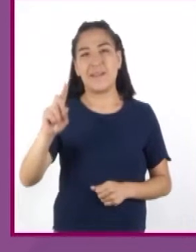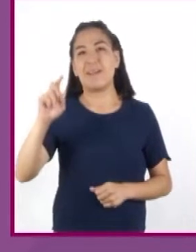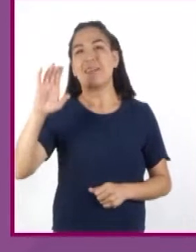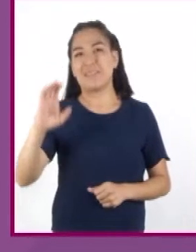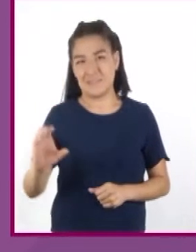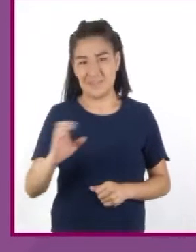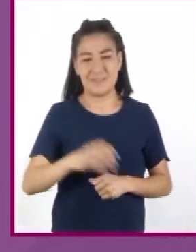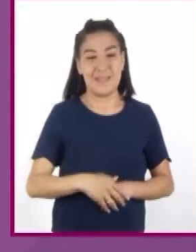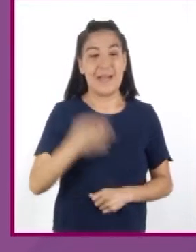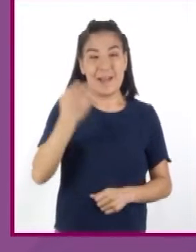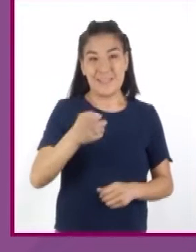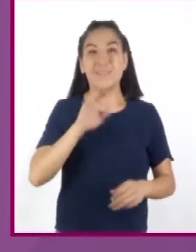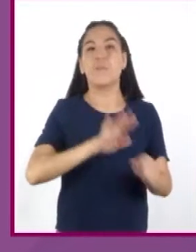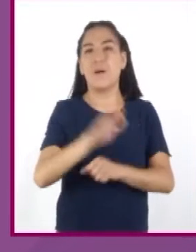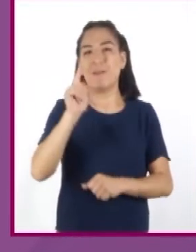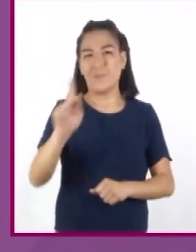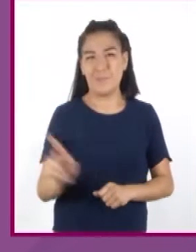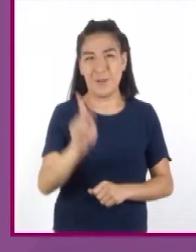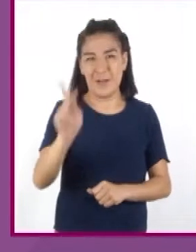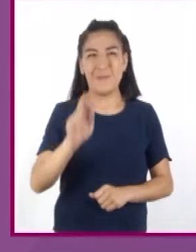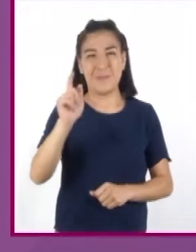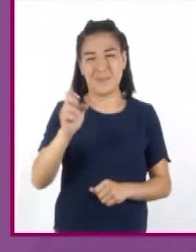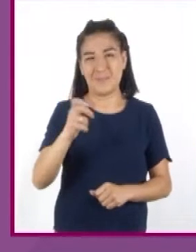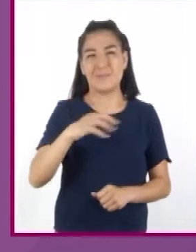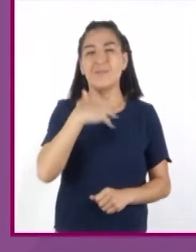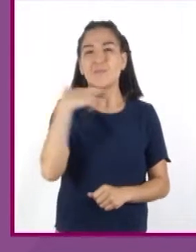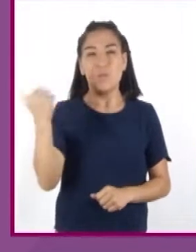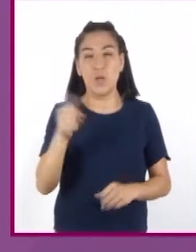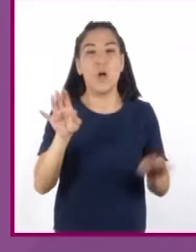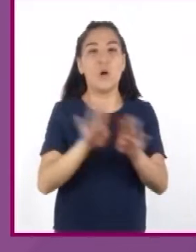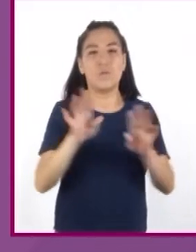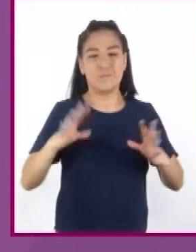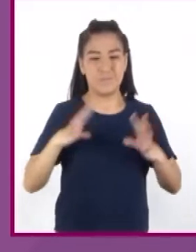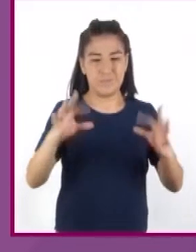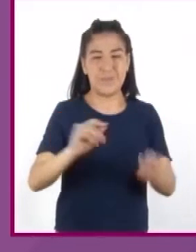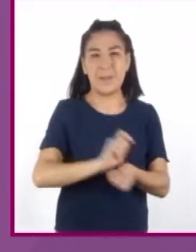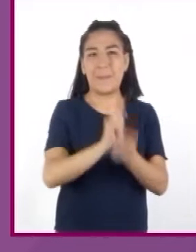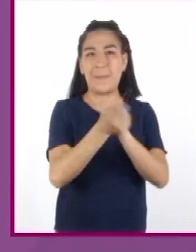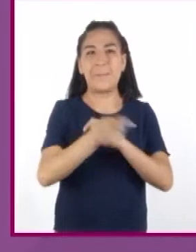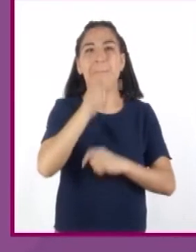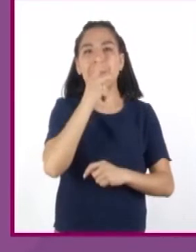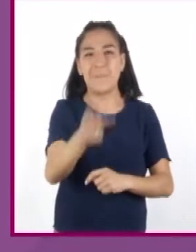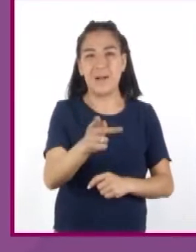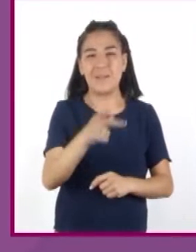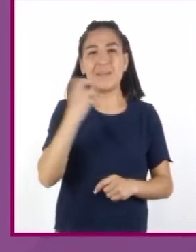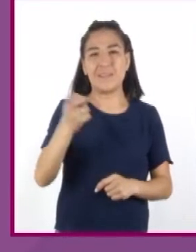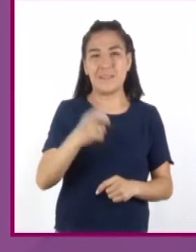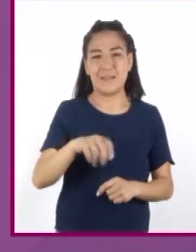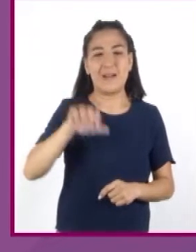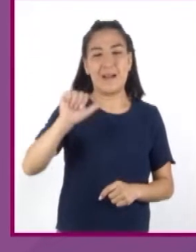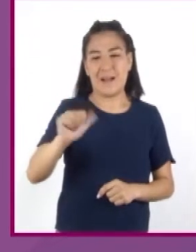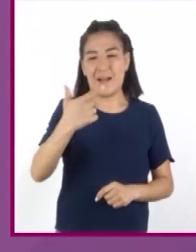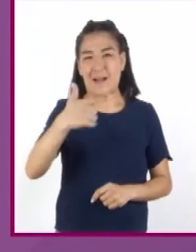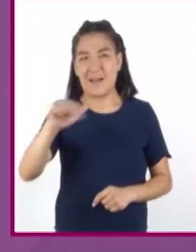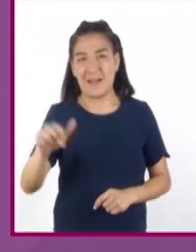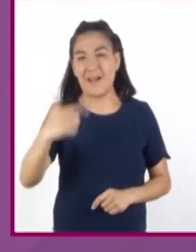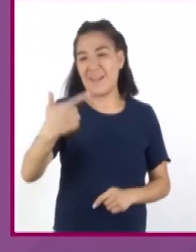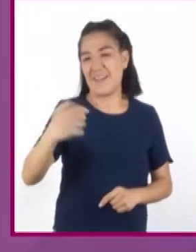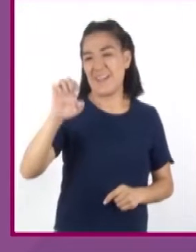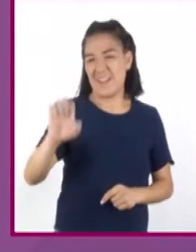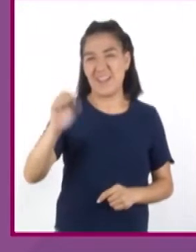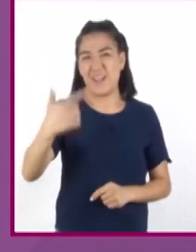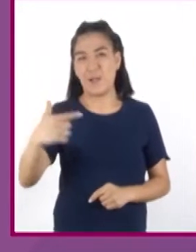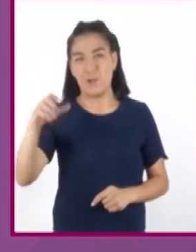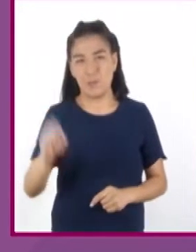Se dice que a estos pueblos prerromanos se les atribuye la morfología en el uso de los sufijos como aga o ego. Un